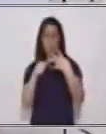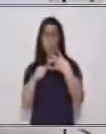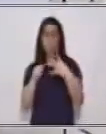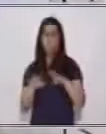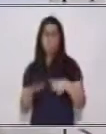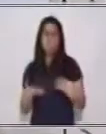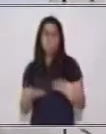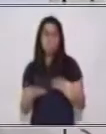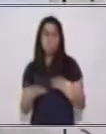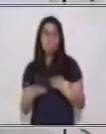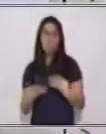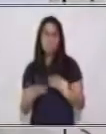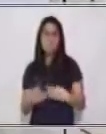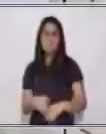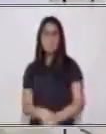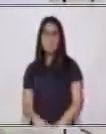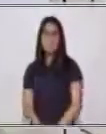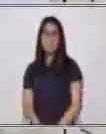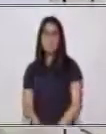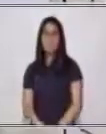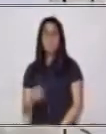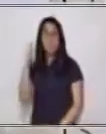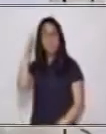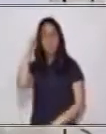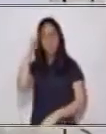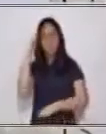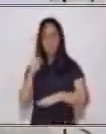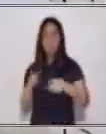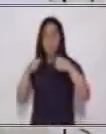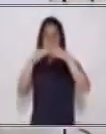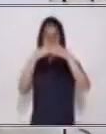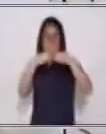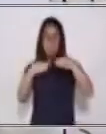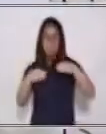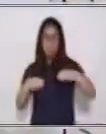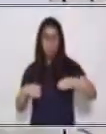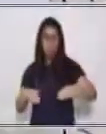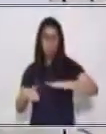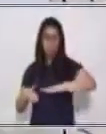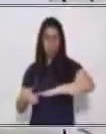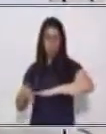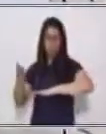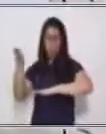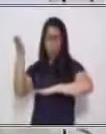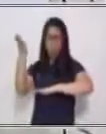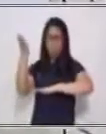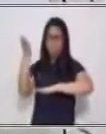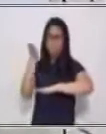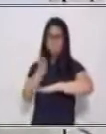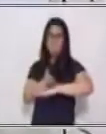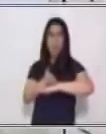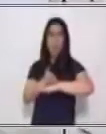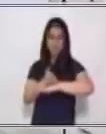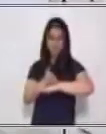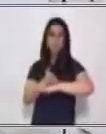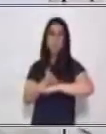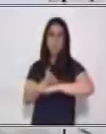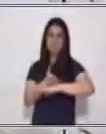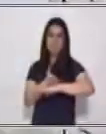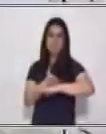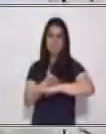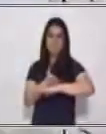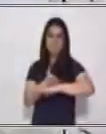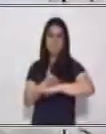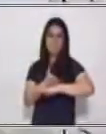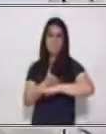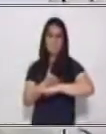parábola, que es un plano que se inclina en cierta proporción, pero sí toca la base. Y ahí